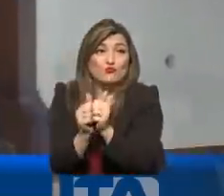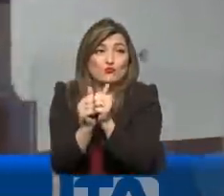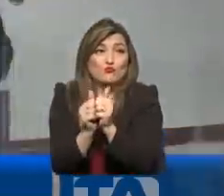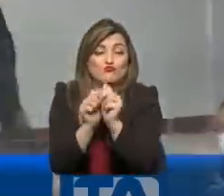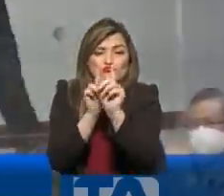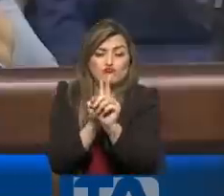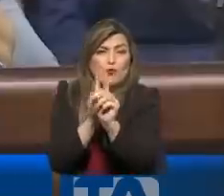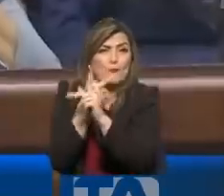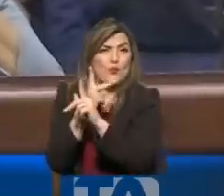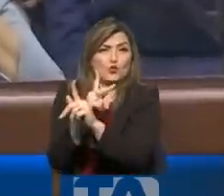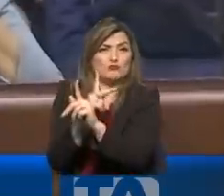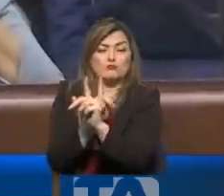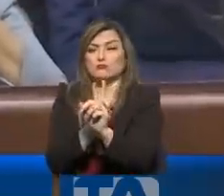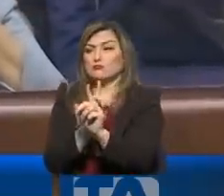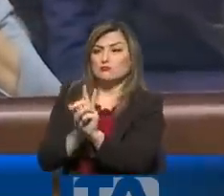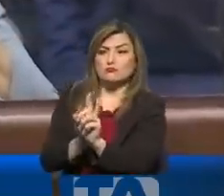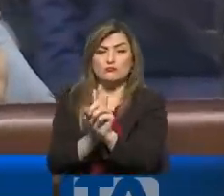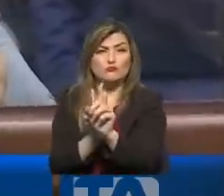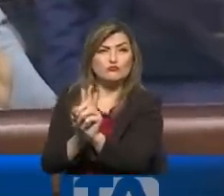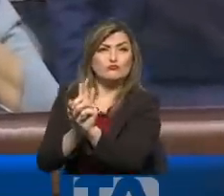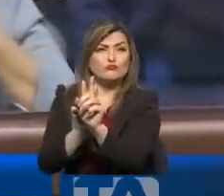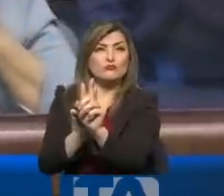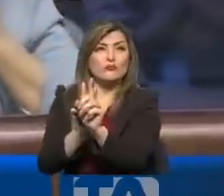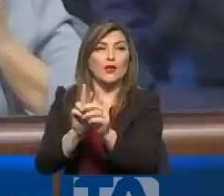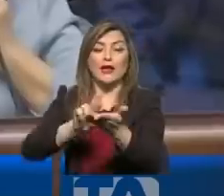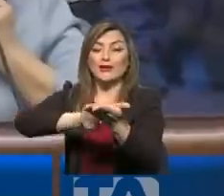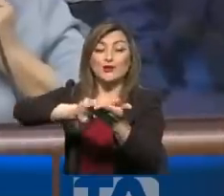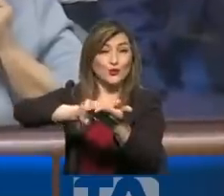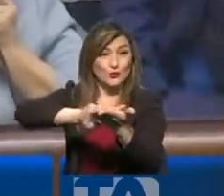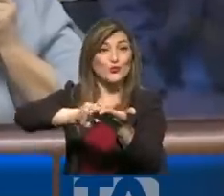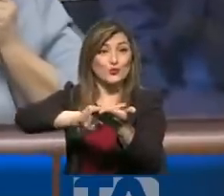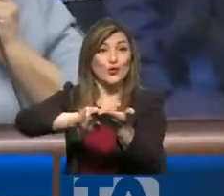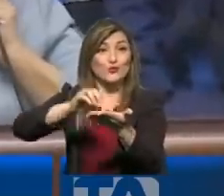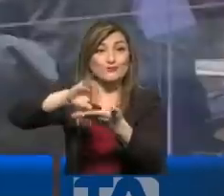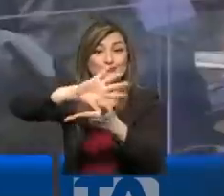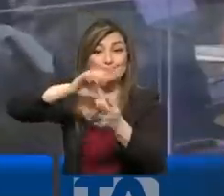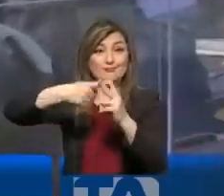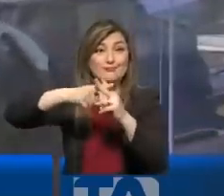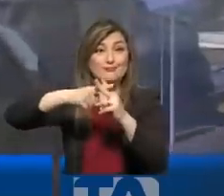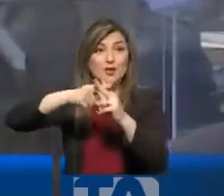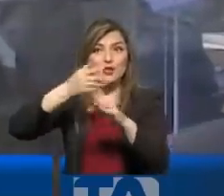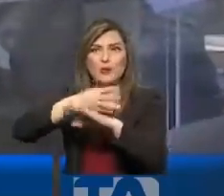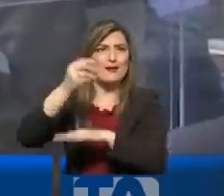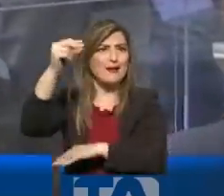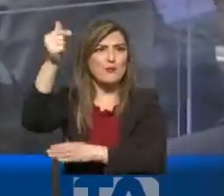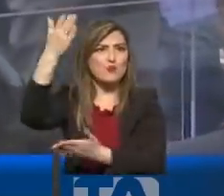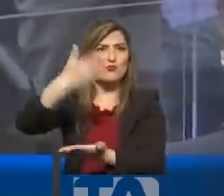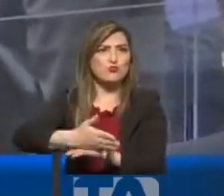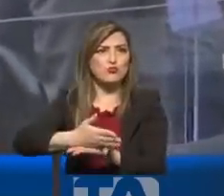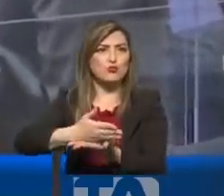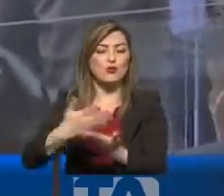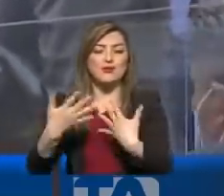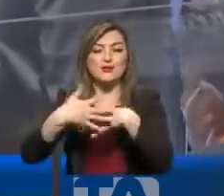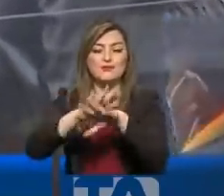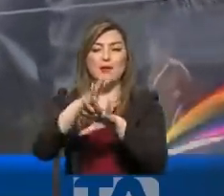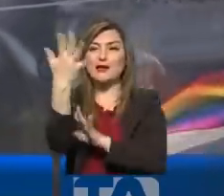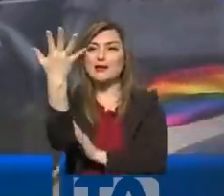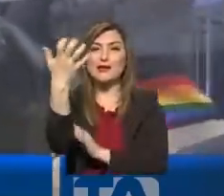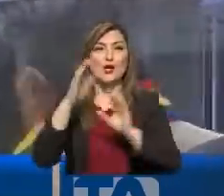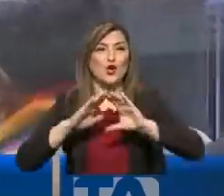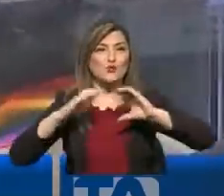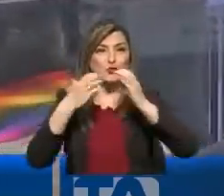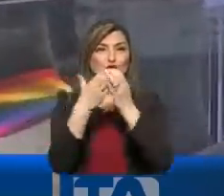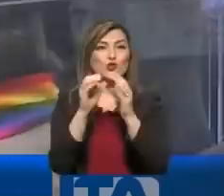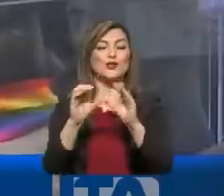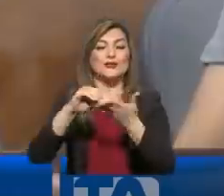escolta. Esto después de que instalara e inmediatamente suspendiera la sesión en la que se iban a integrar las 15